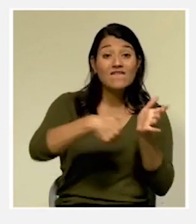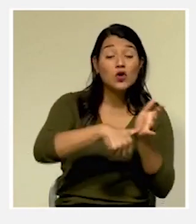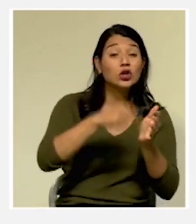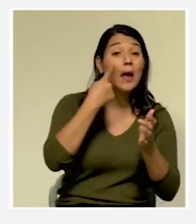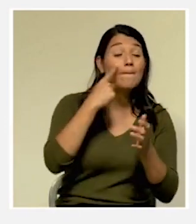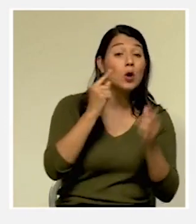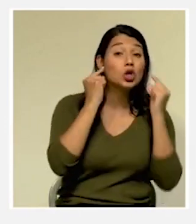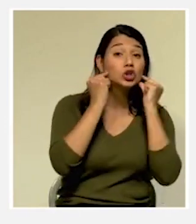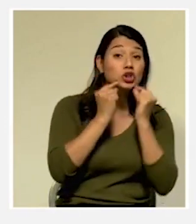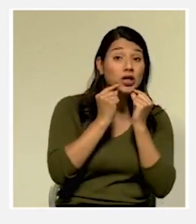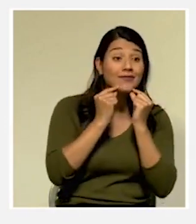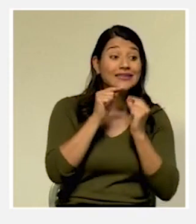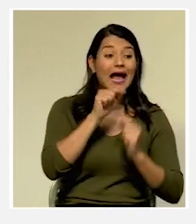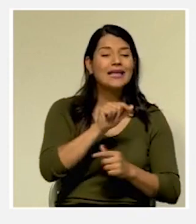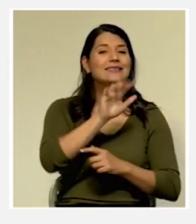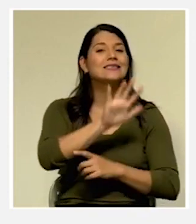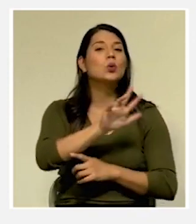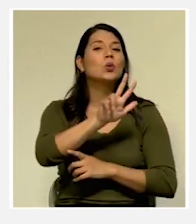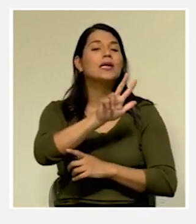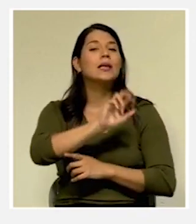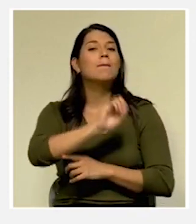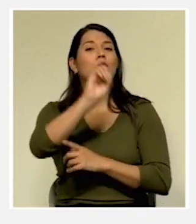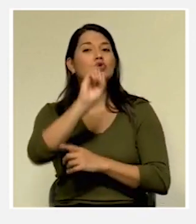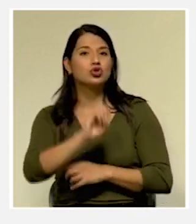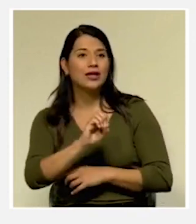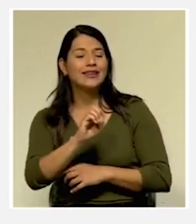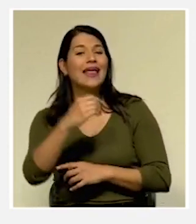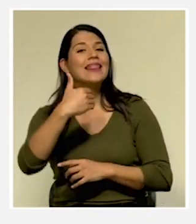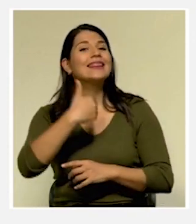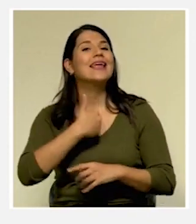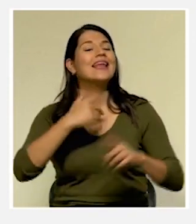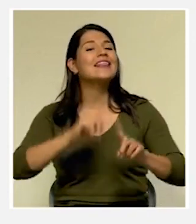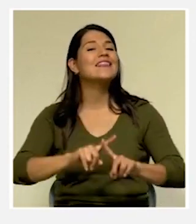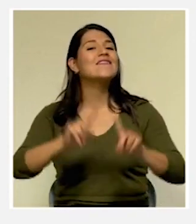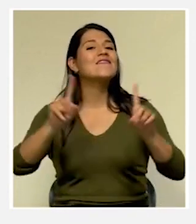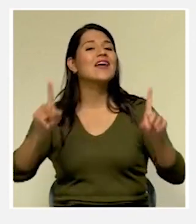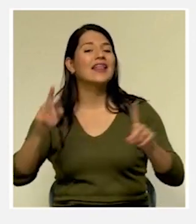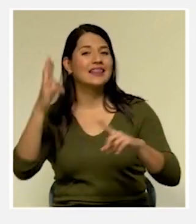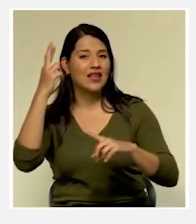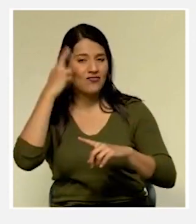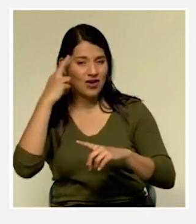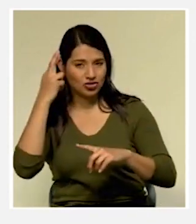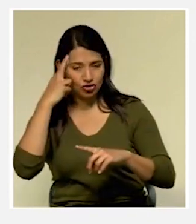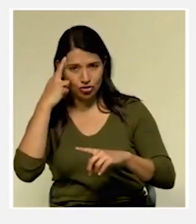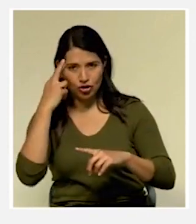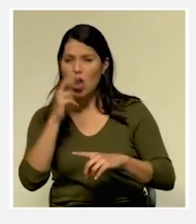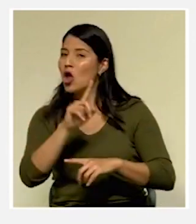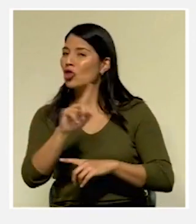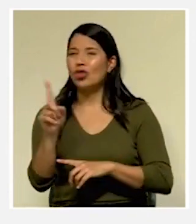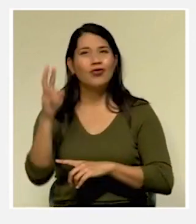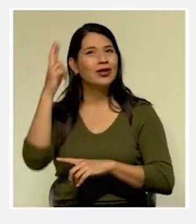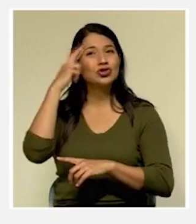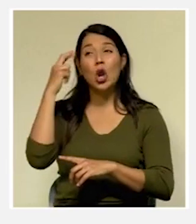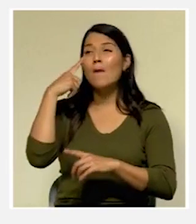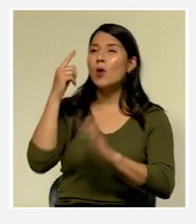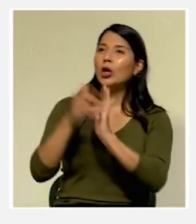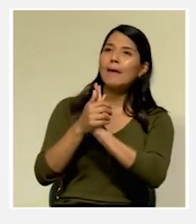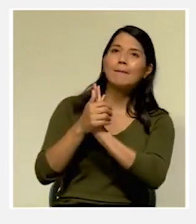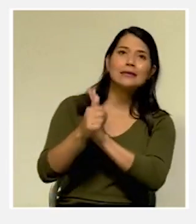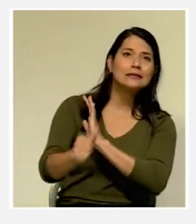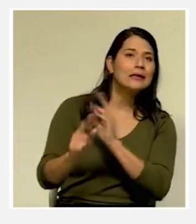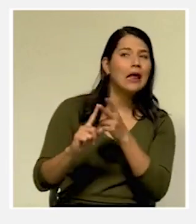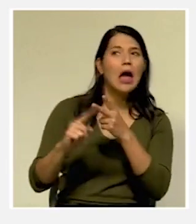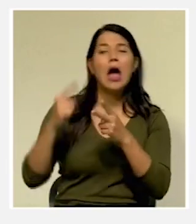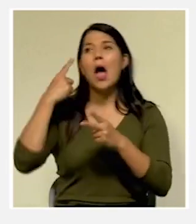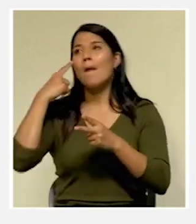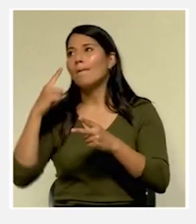un 53%, son razones distintas de la capacidad o de las ideas del candidato. Aquí lo importante es